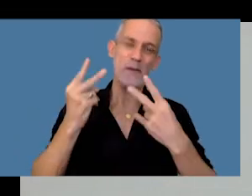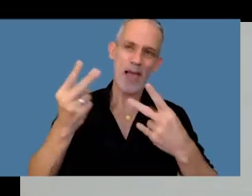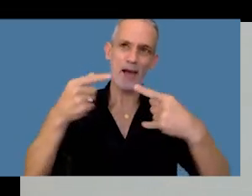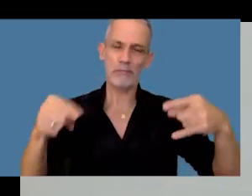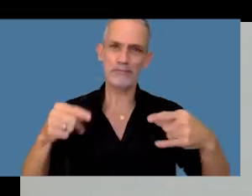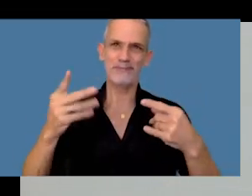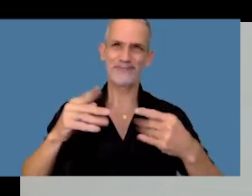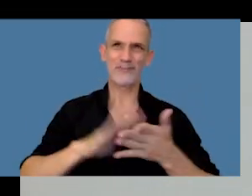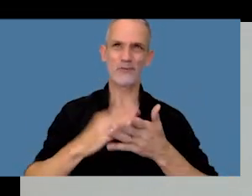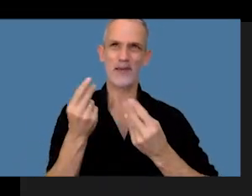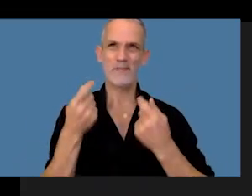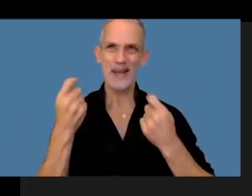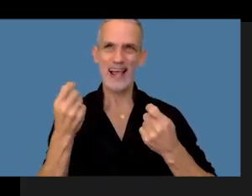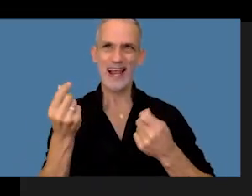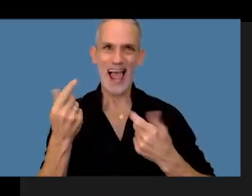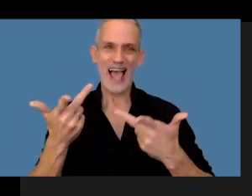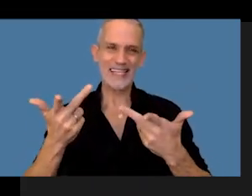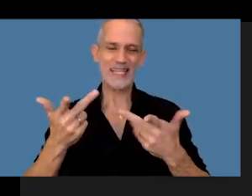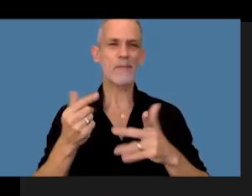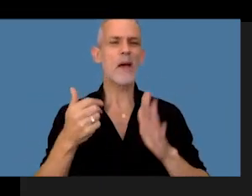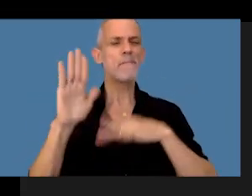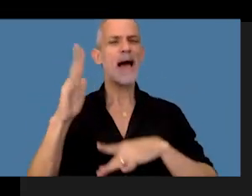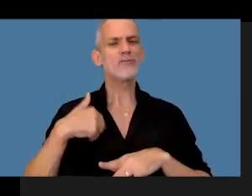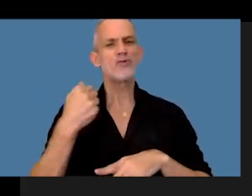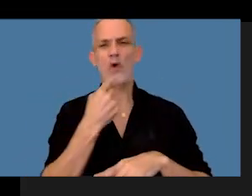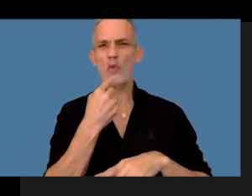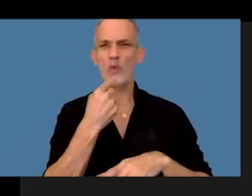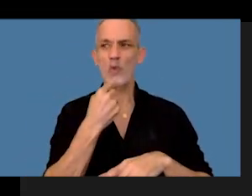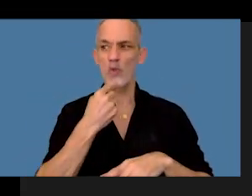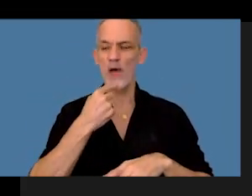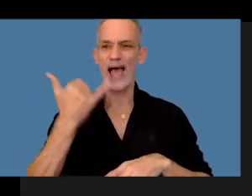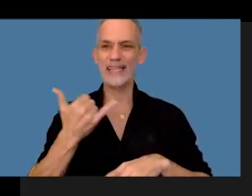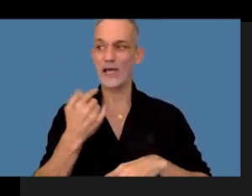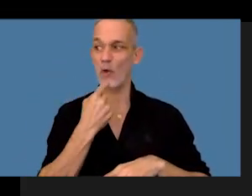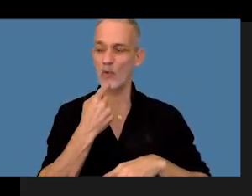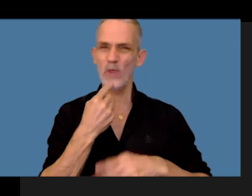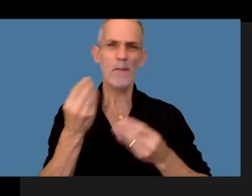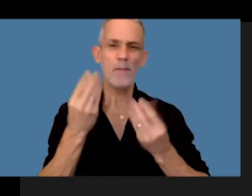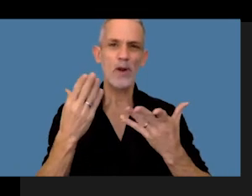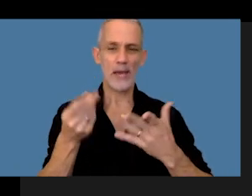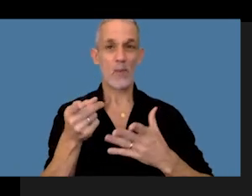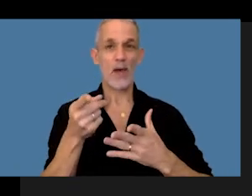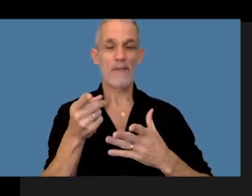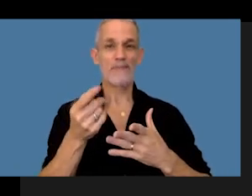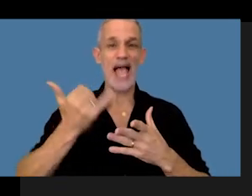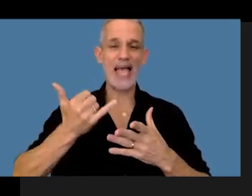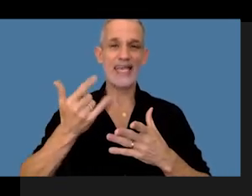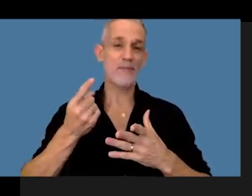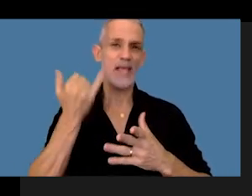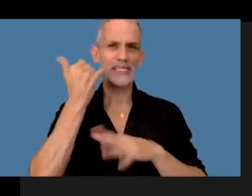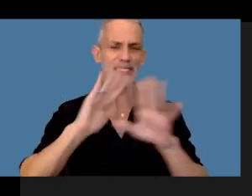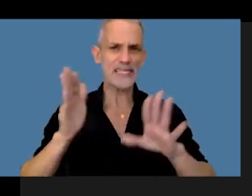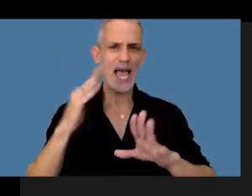puesta como en los mundiales anteriores. Más que nada mi duda era porque Cristina había dicho que, como bien se